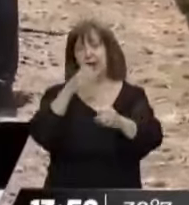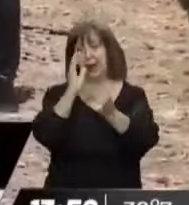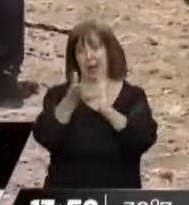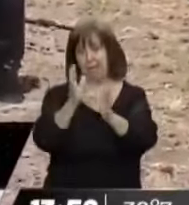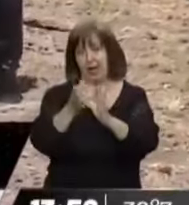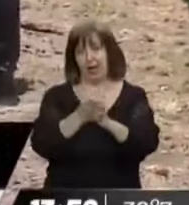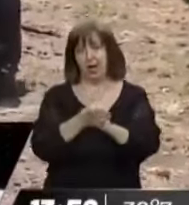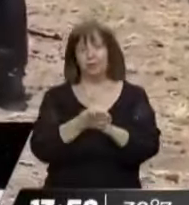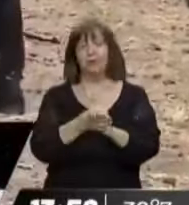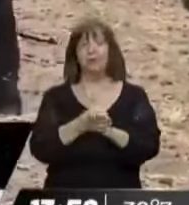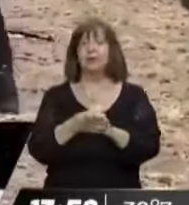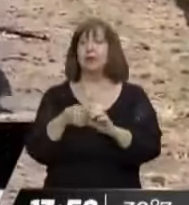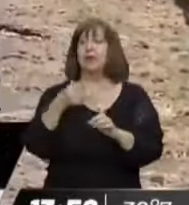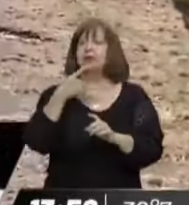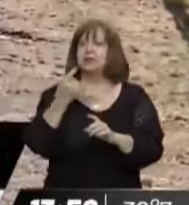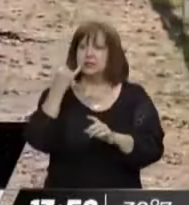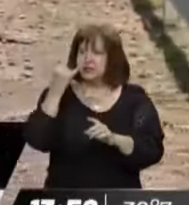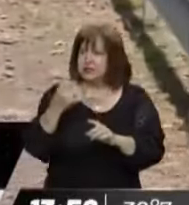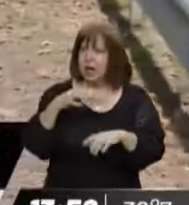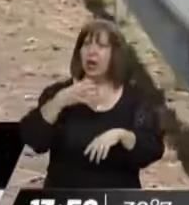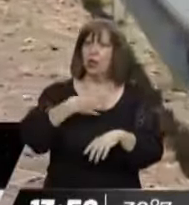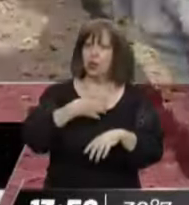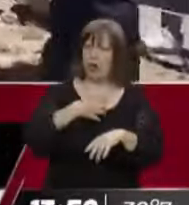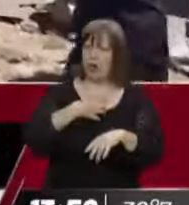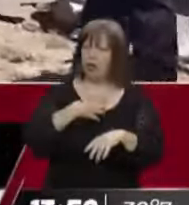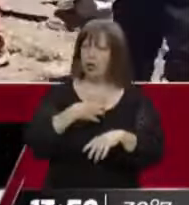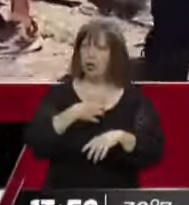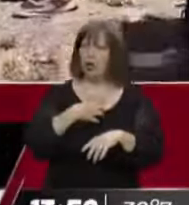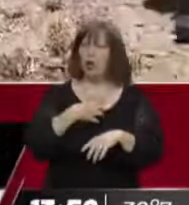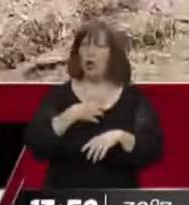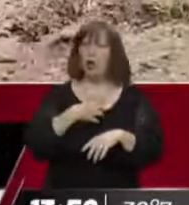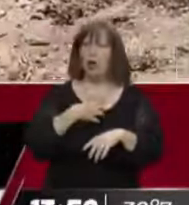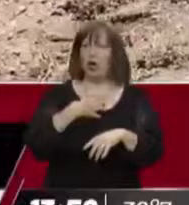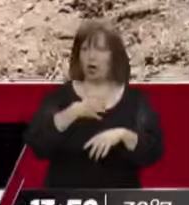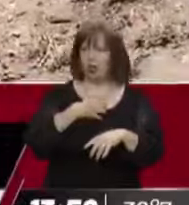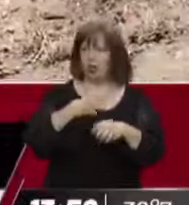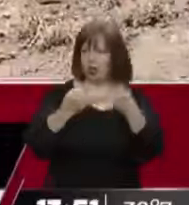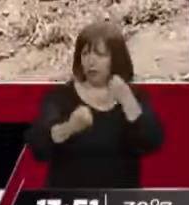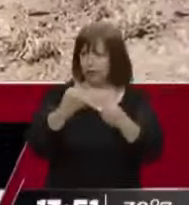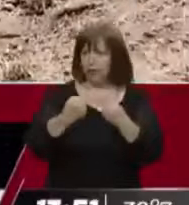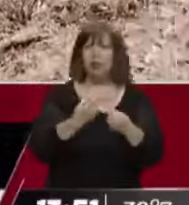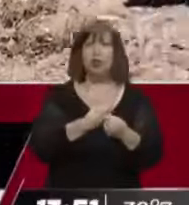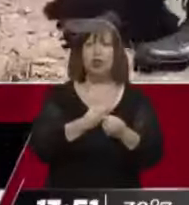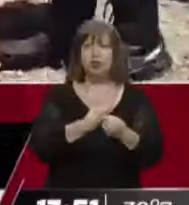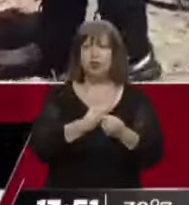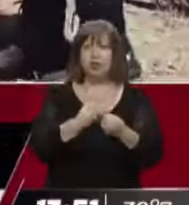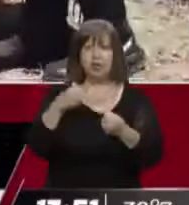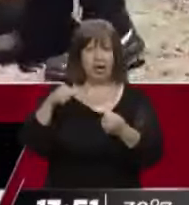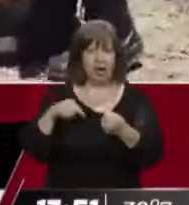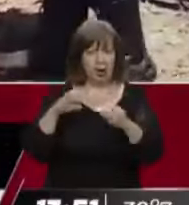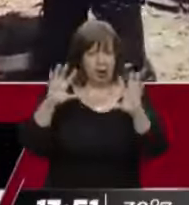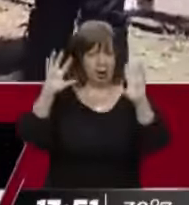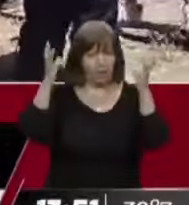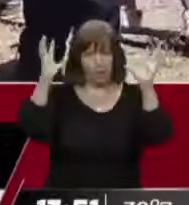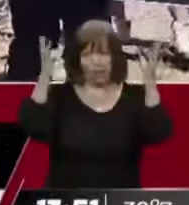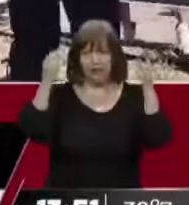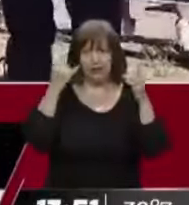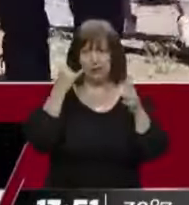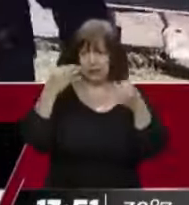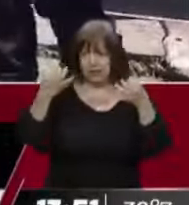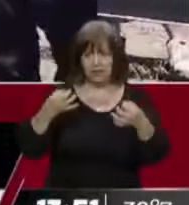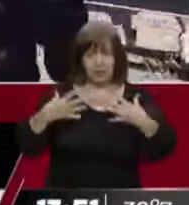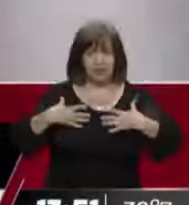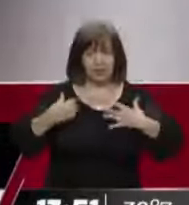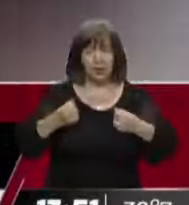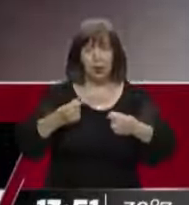de la camioneta, Pablo, ¿ya lo asistieron o también va a tener que ser trasladado a un centro asistencial? En líneas generales, digo, ¿está bien o